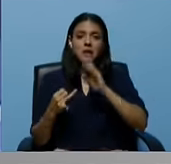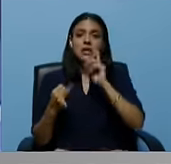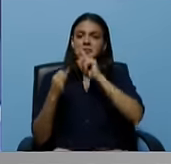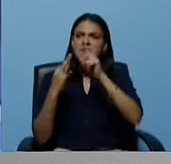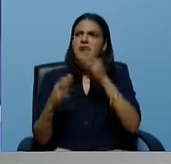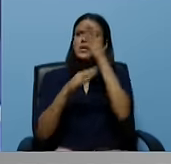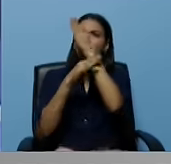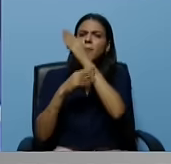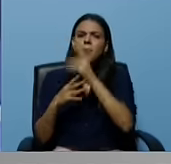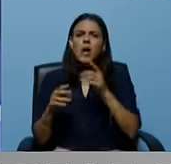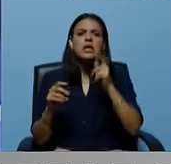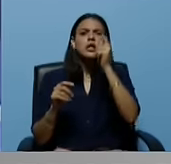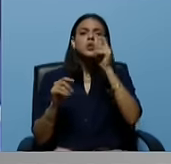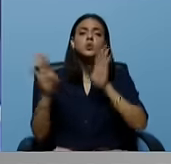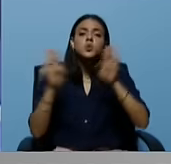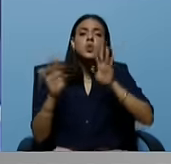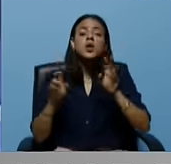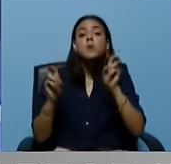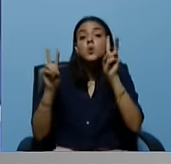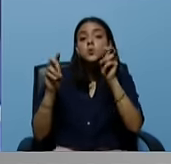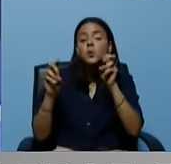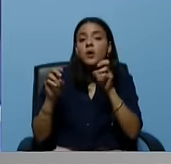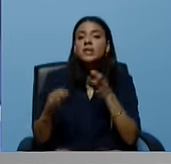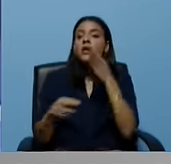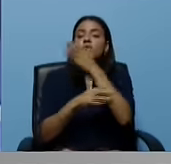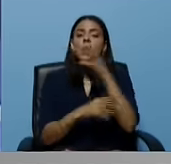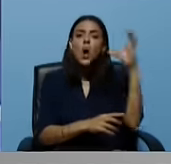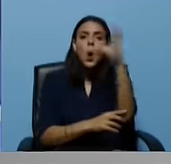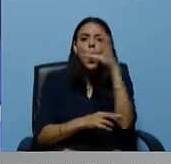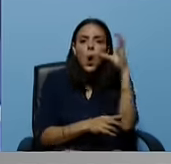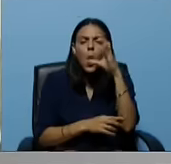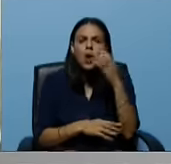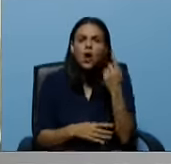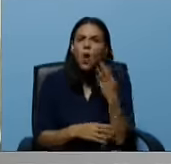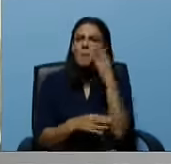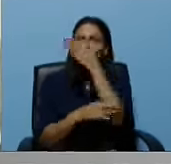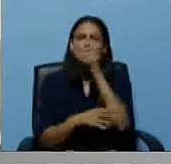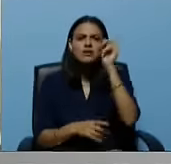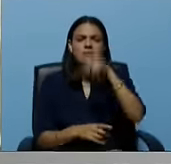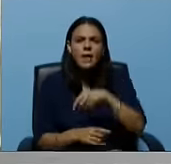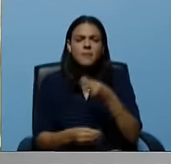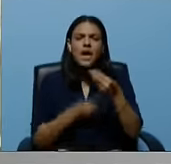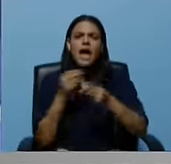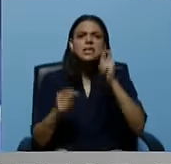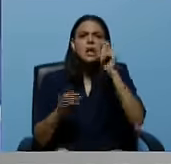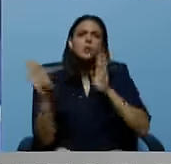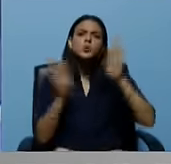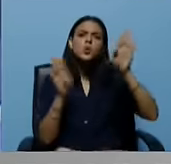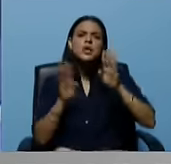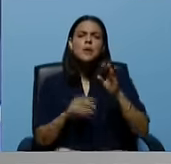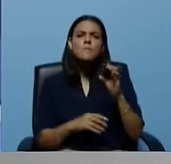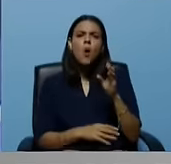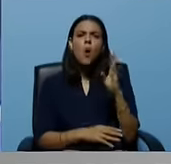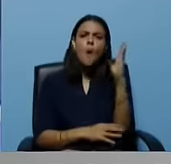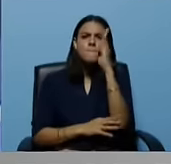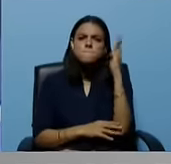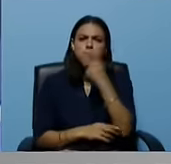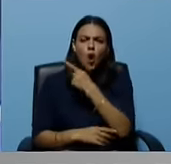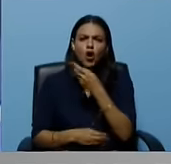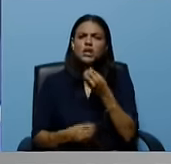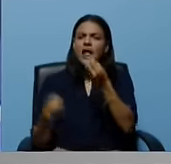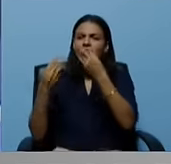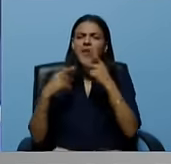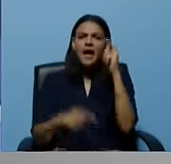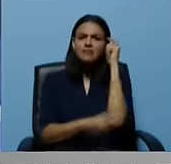de turismo todos en el mismo hotel de Bogotá, parece que fue un vuelo charter que contrataron para hacer turismo en un hotel en Bogotá, donde recibieron